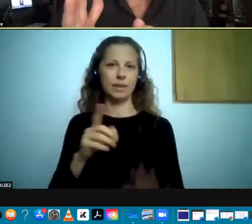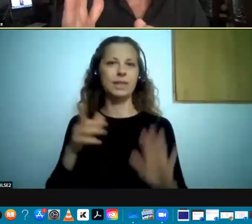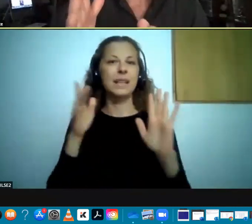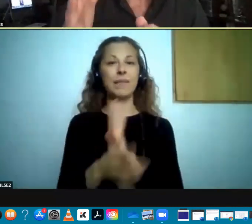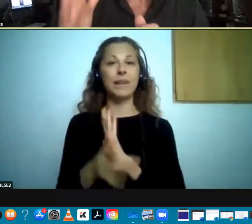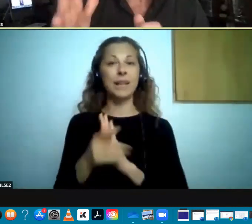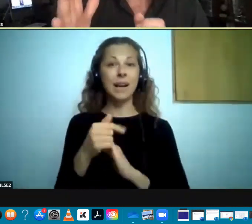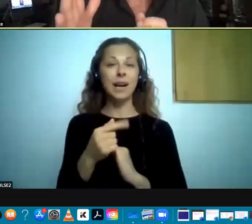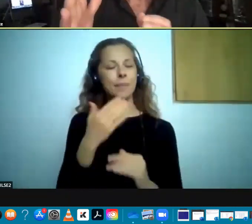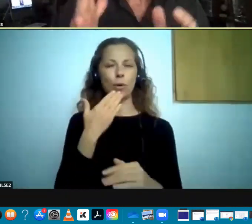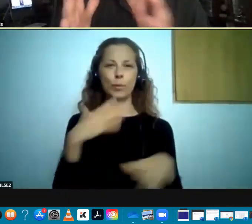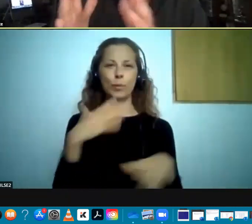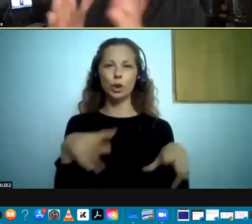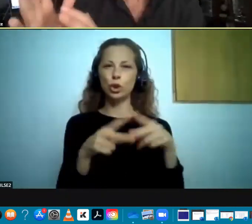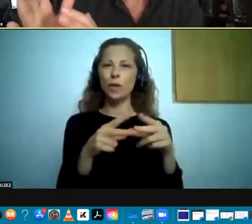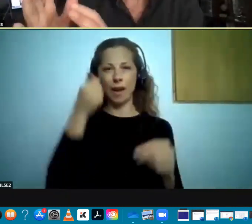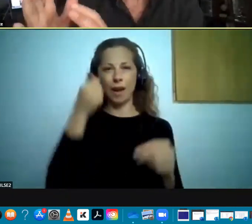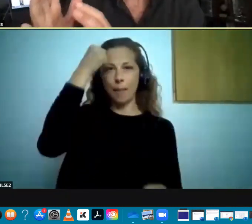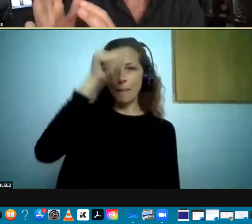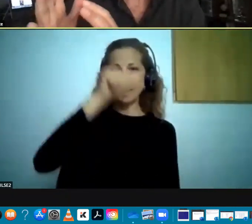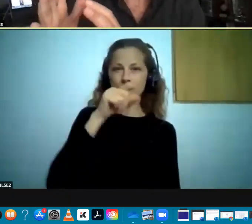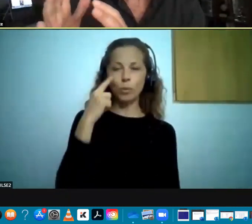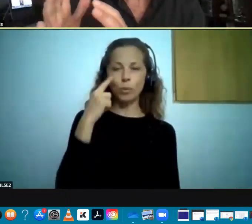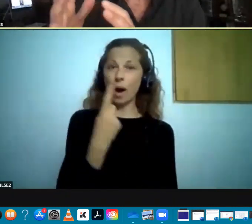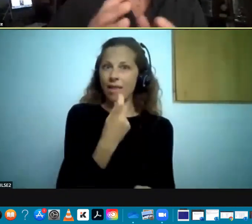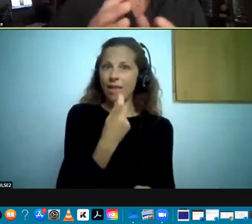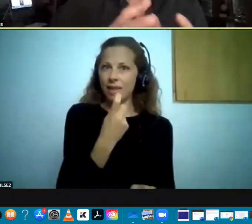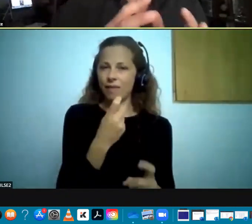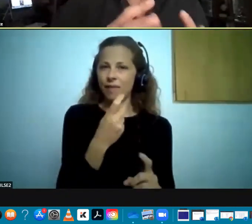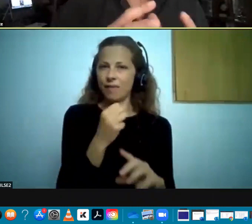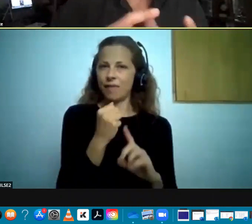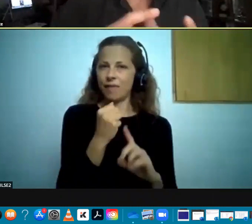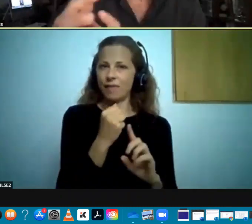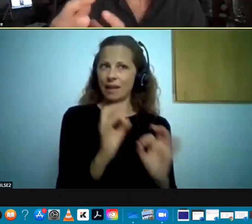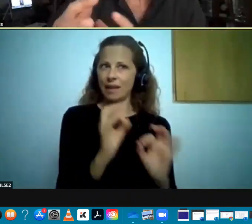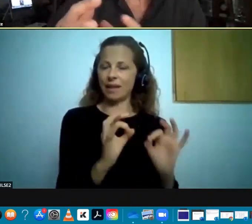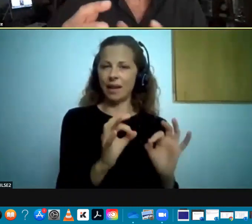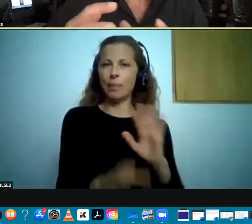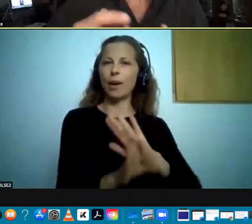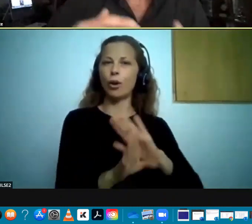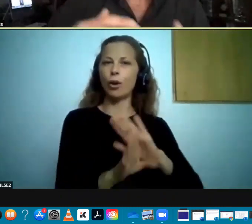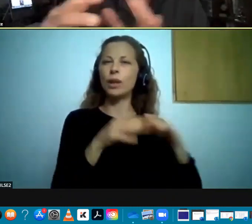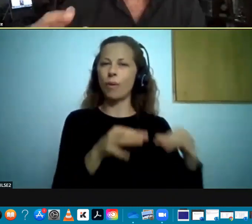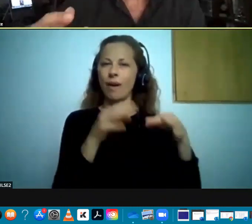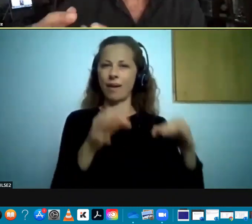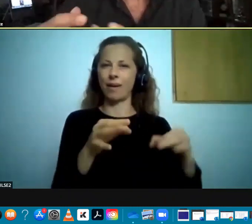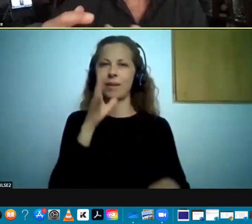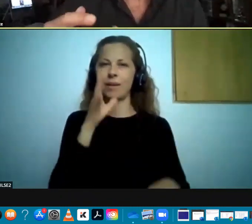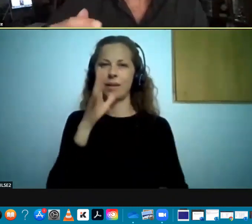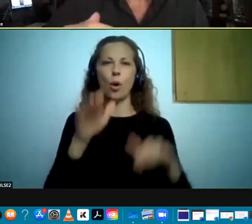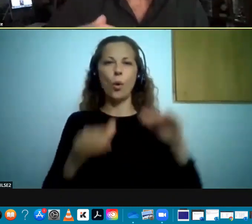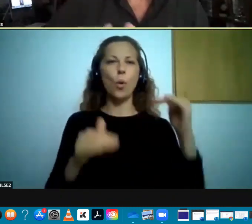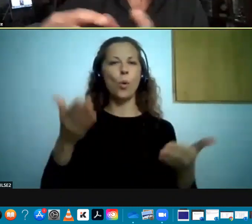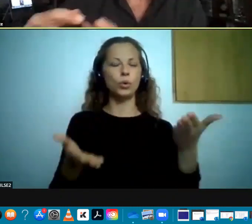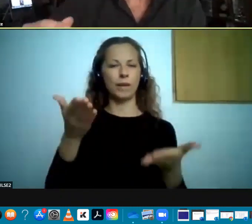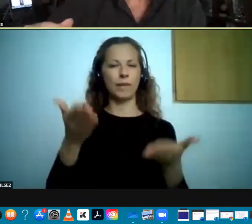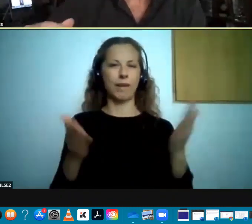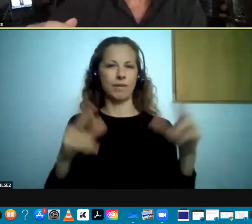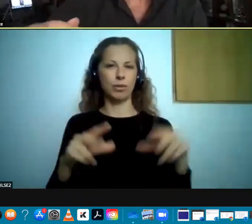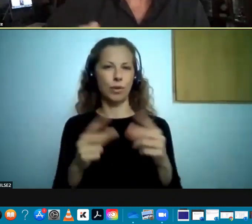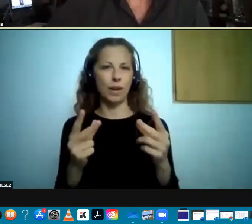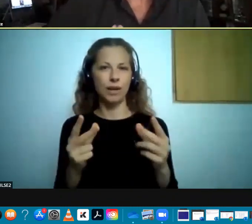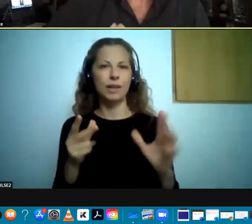poder mantenerla estable a pesar de su injusticia social. No debemos de ver solo la violencia de género como una consecuencia, como